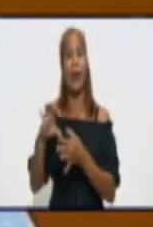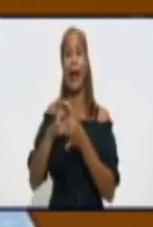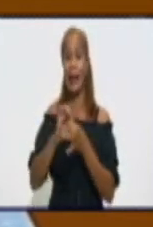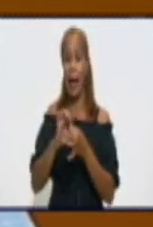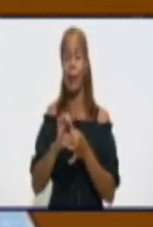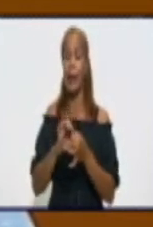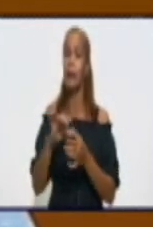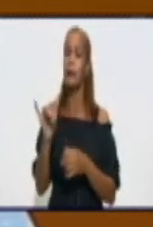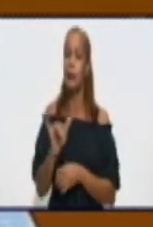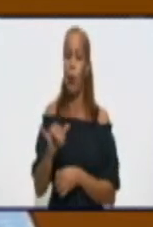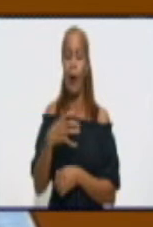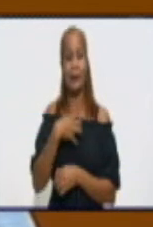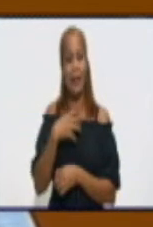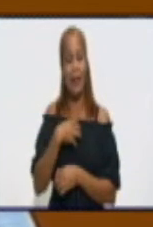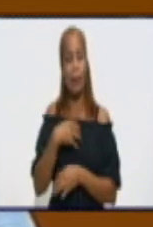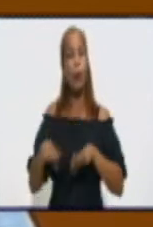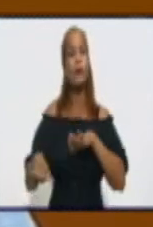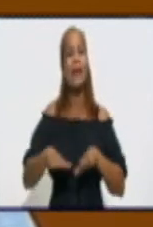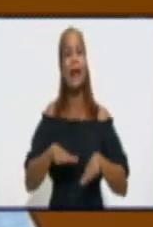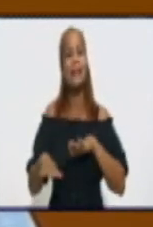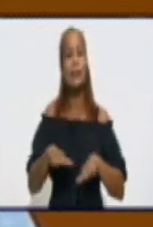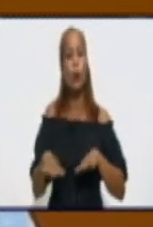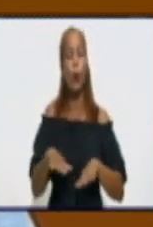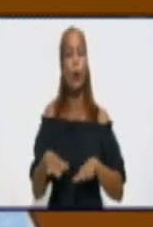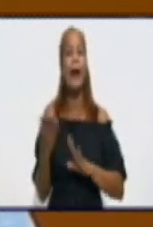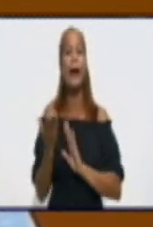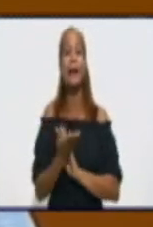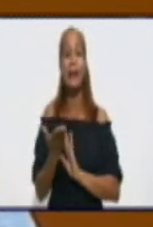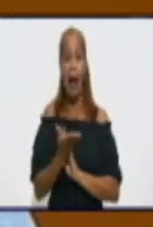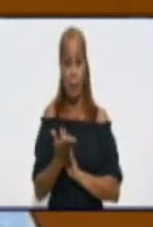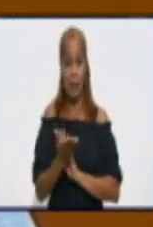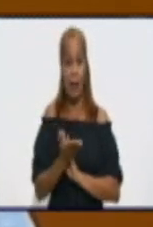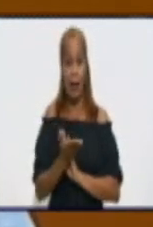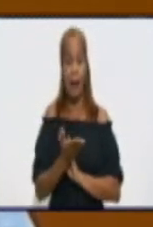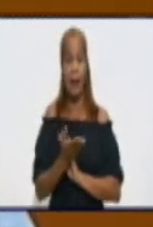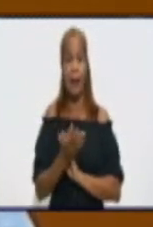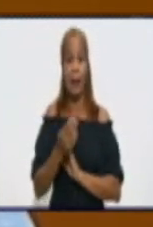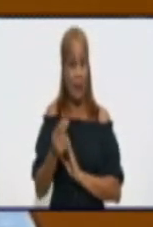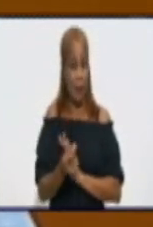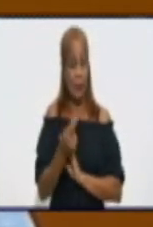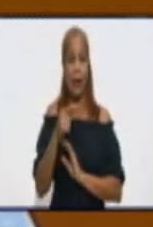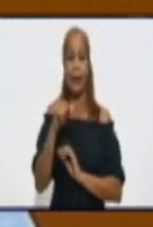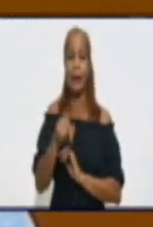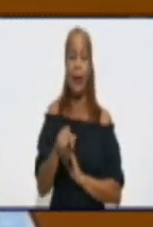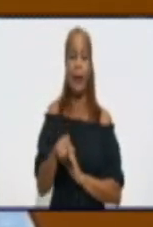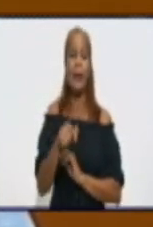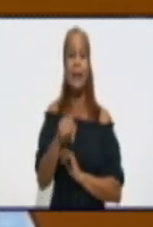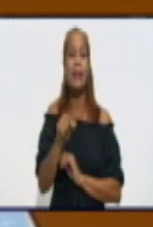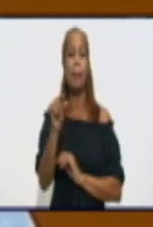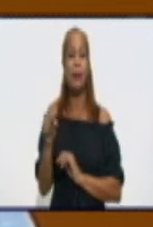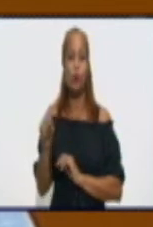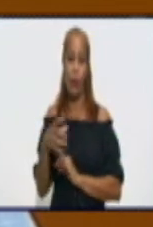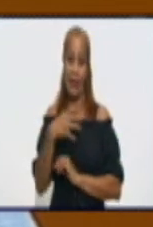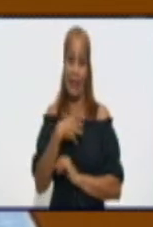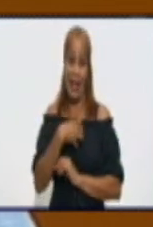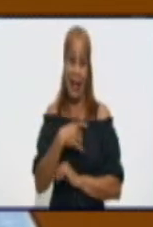de acción rápido que permita que ese paciente reciba el medicamento lo más rápido